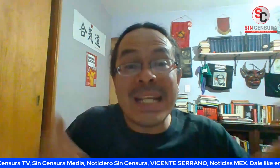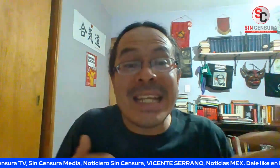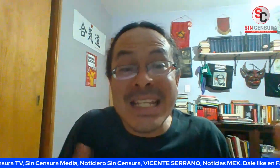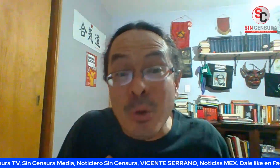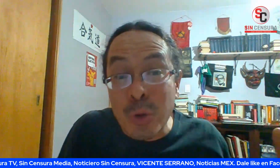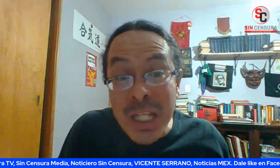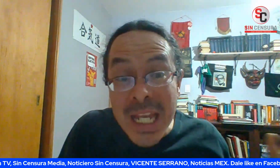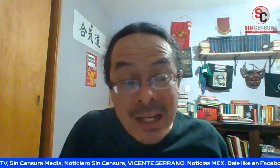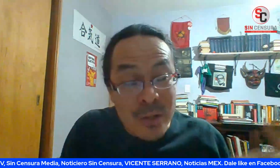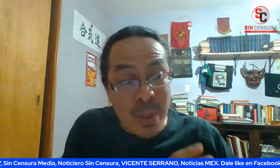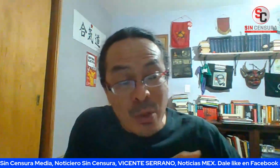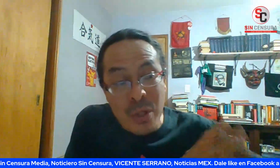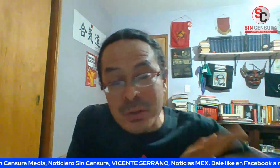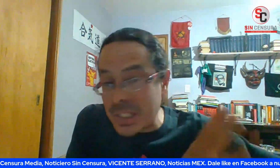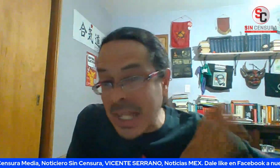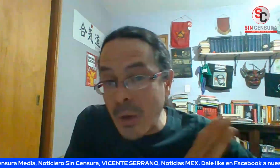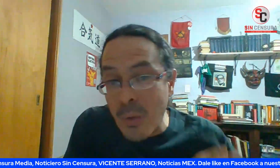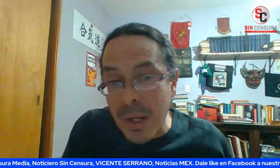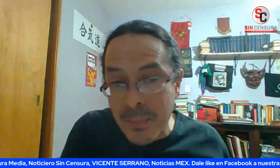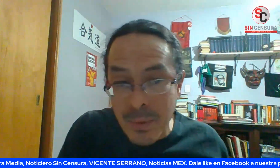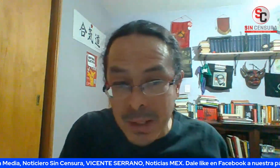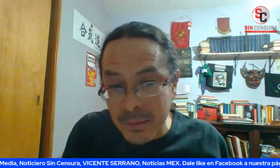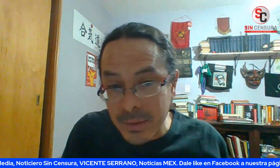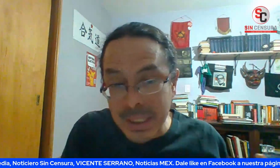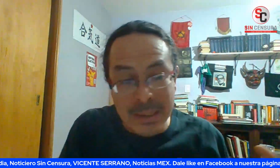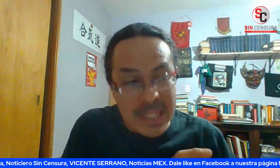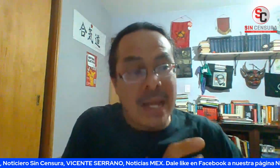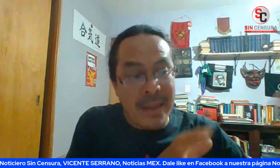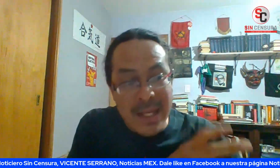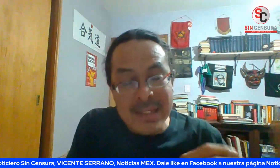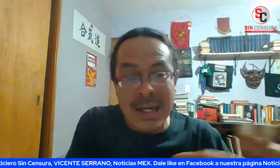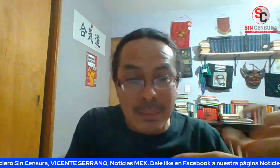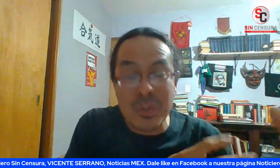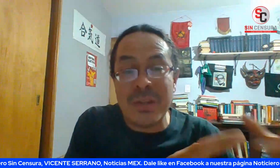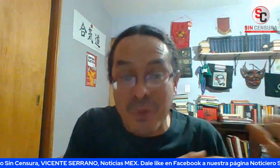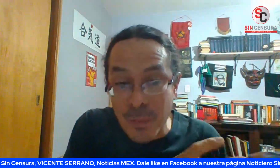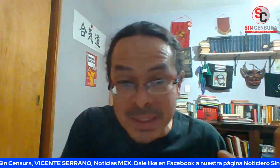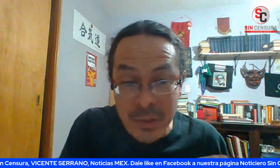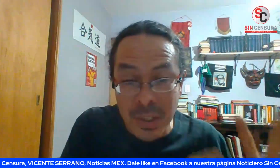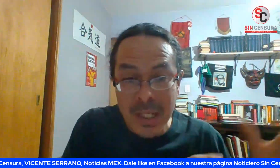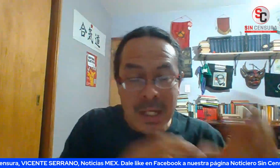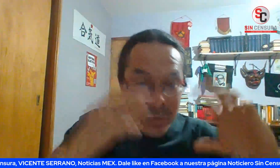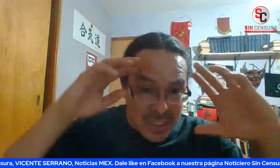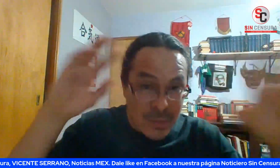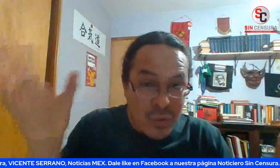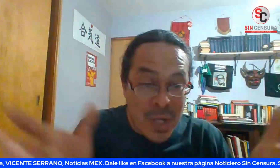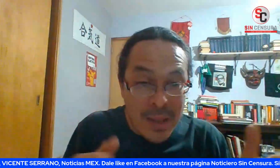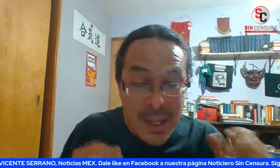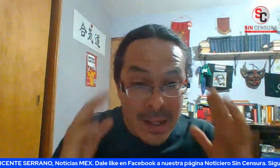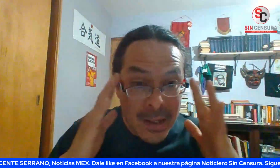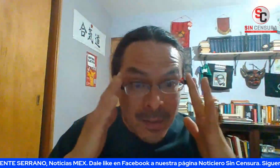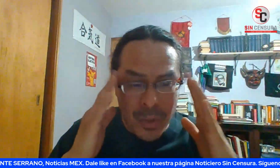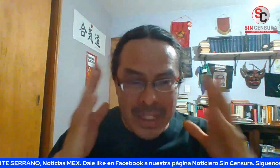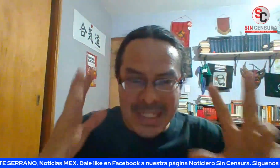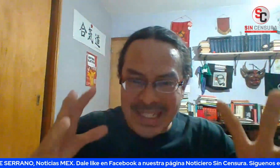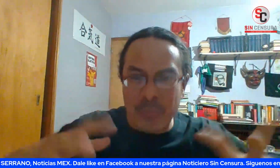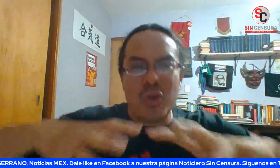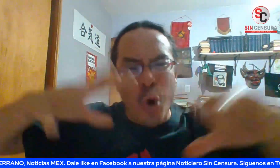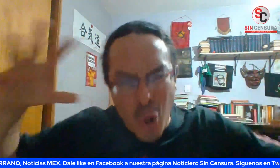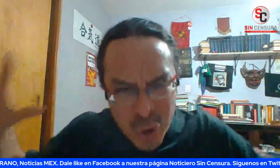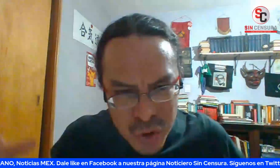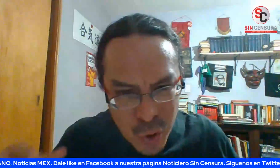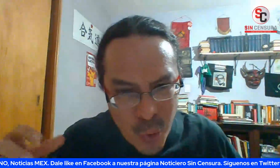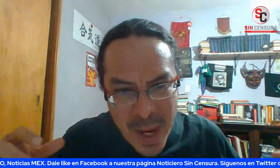qué es lo que se discutía en los periódicos de tal o cual época, ¿no? Y ya de ahí sacamos información, nos hacemos una idea, pero